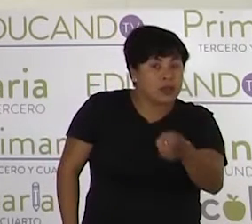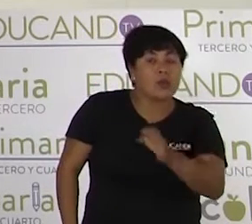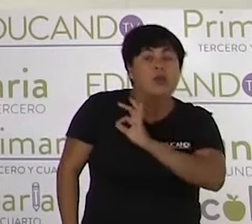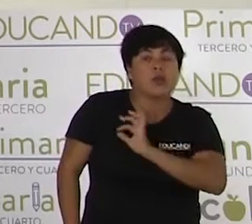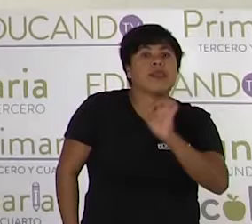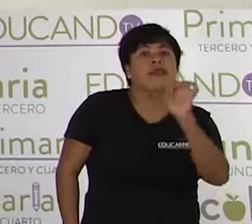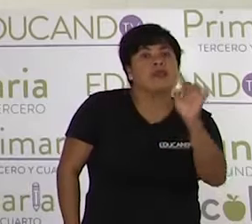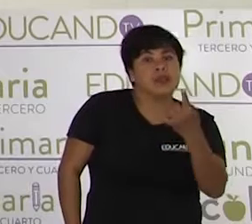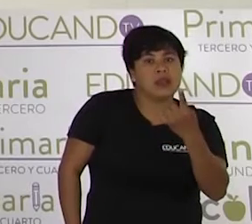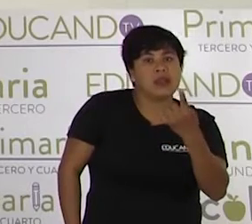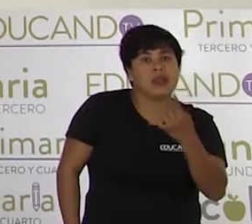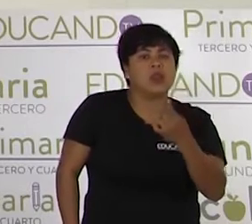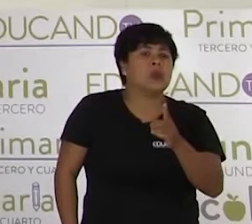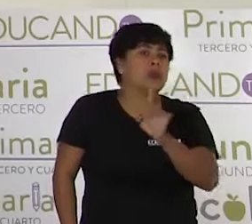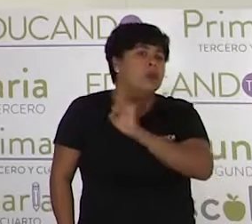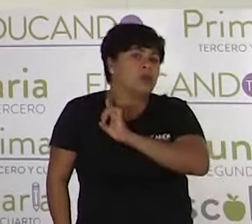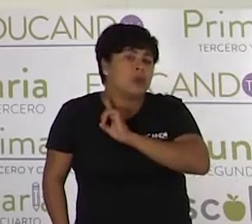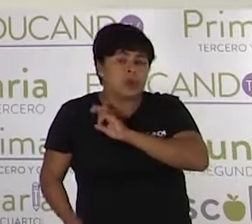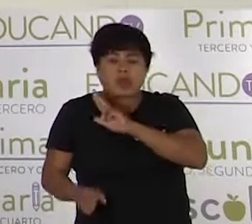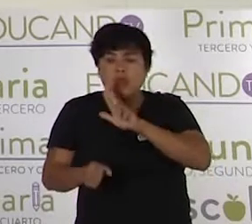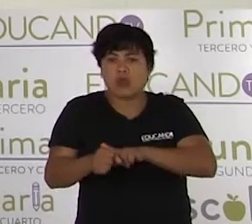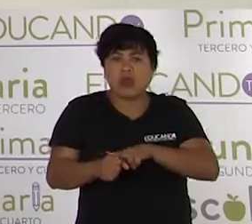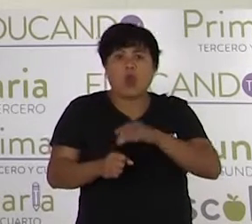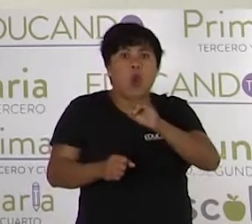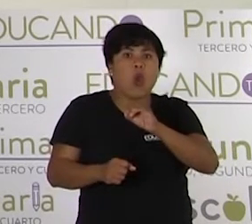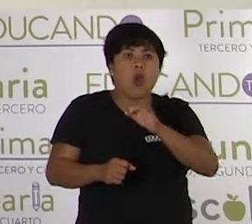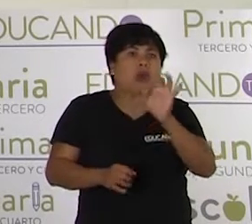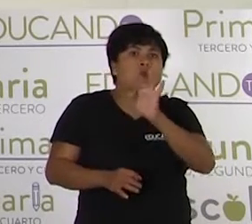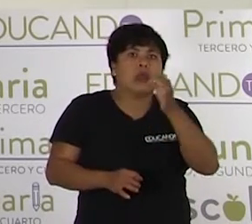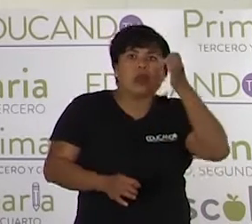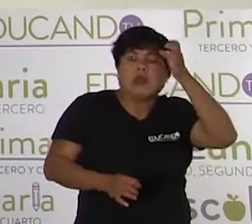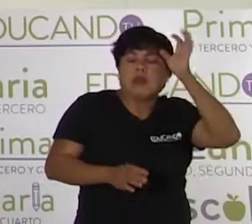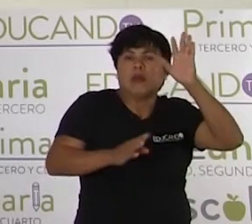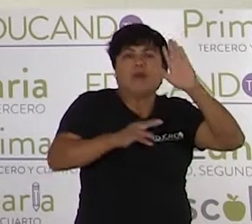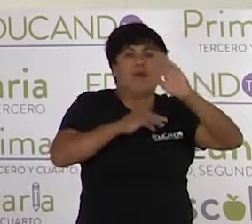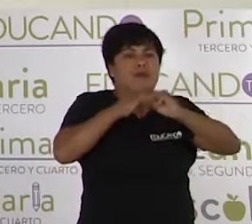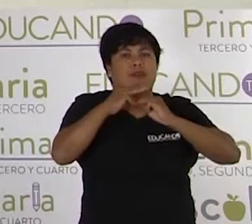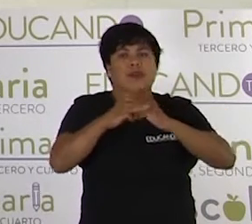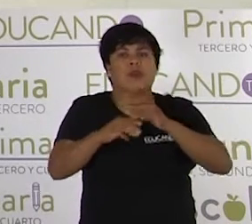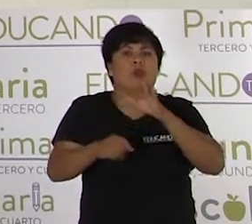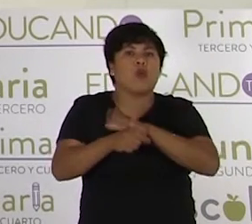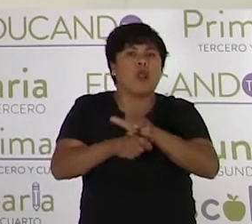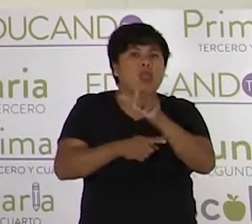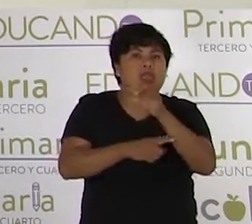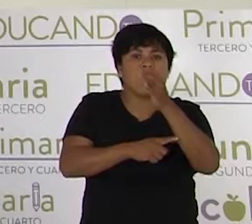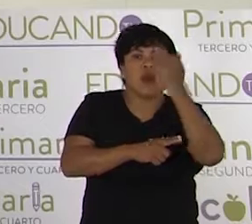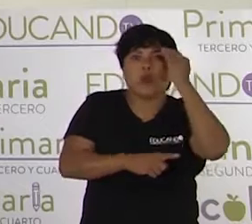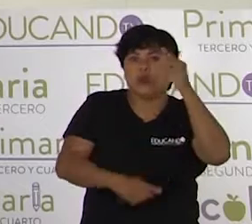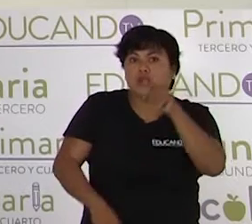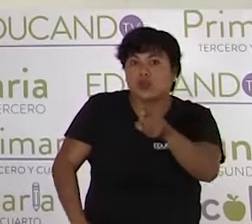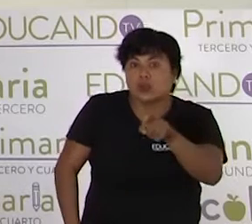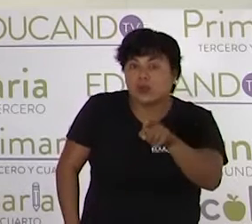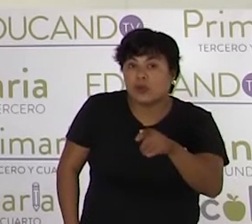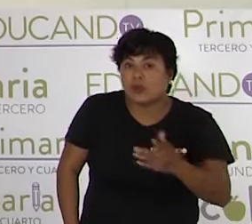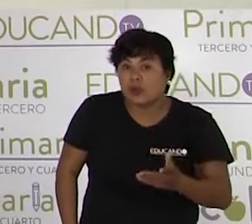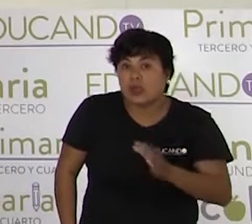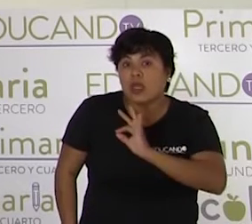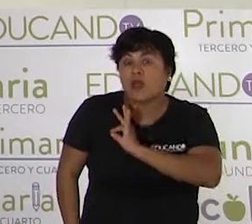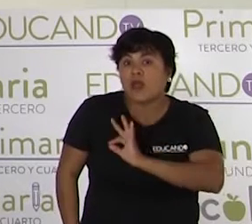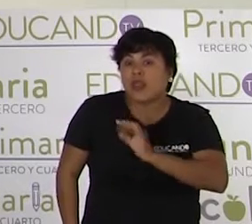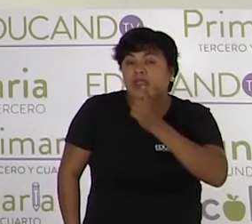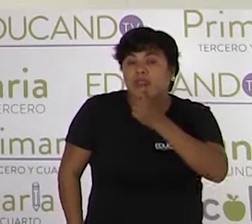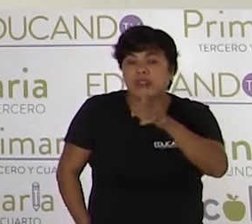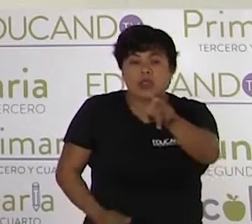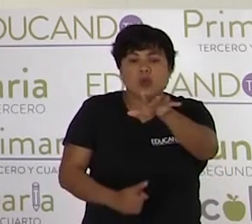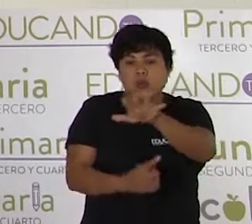puede ser natural o sobrenatural. ¿Qué leyendas conoces tú que cuentan en